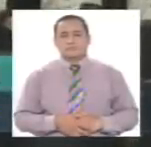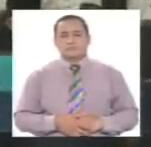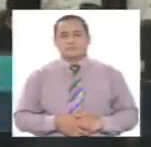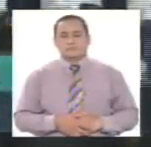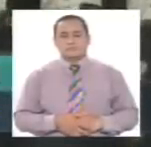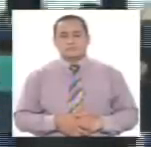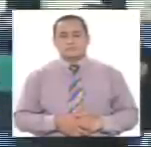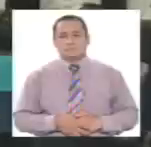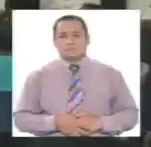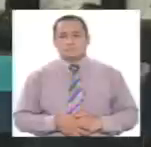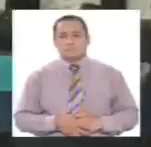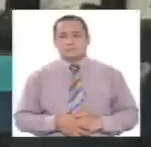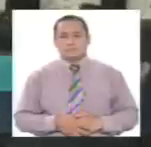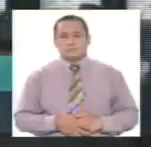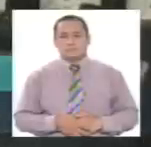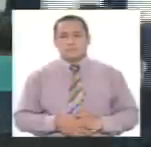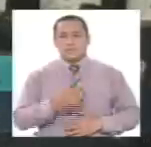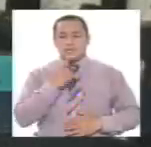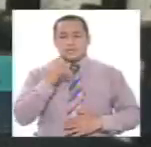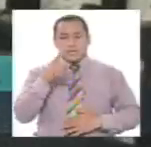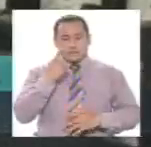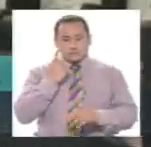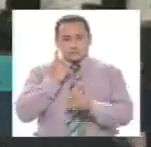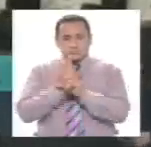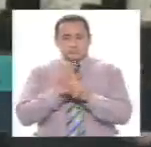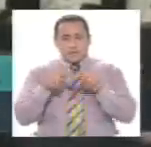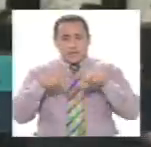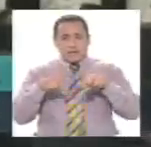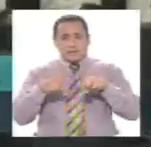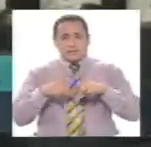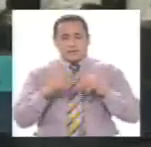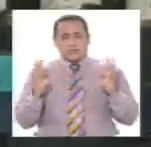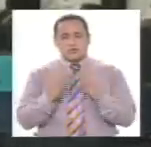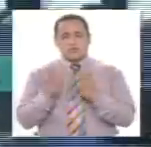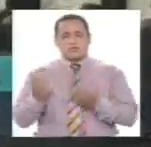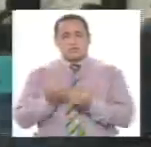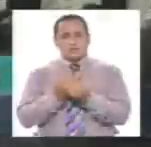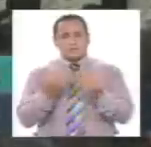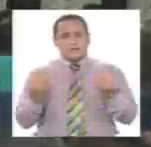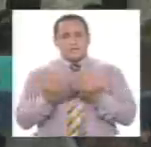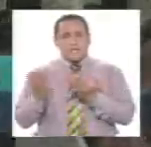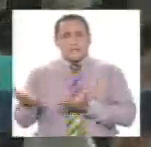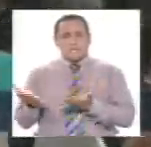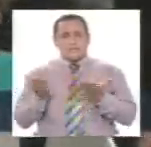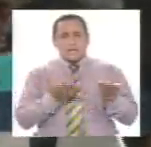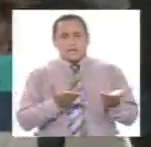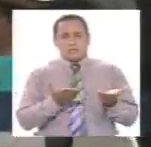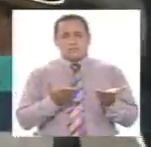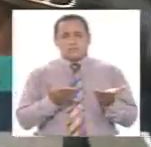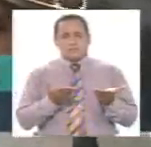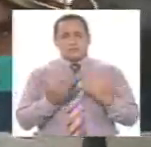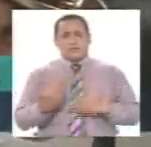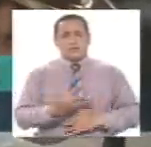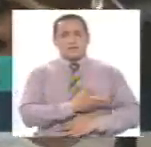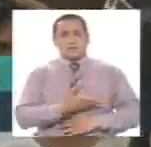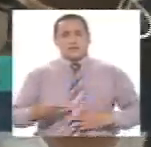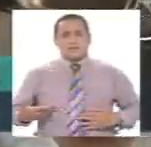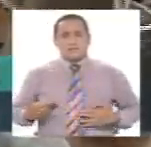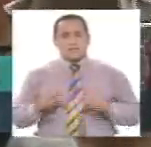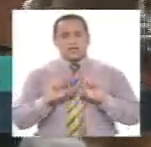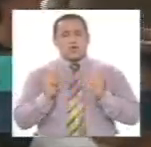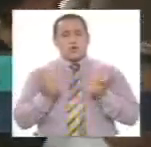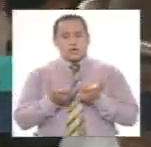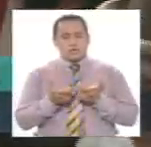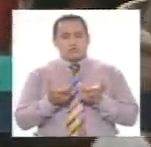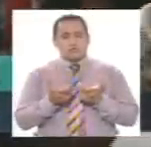Se encuentran presentes también invitados el presidente del